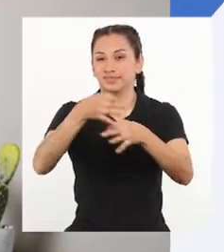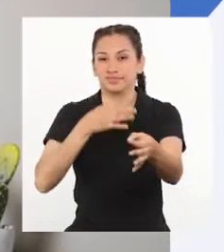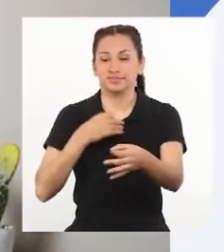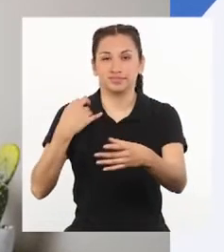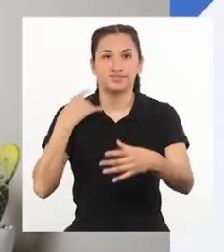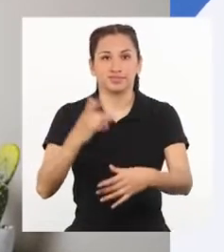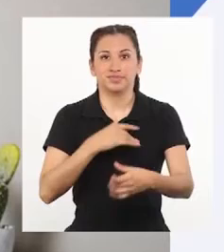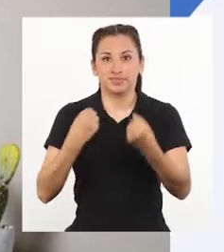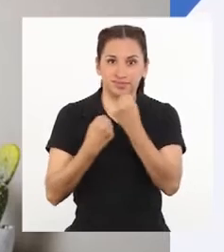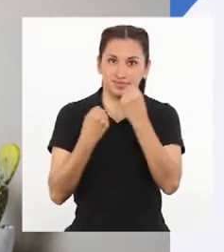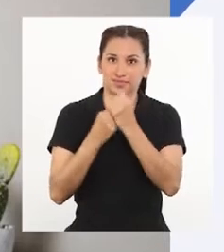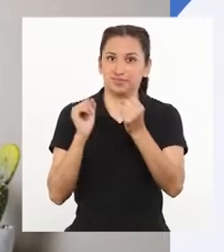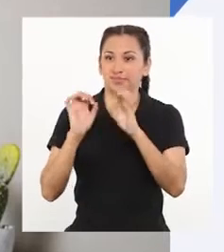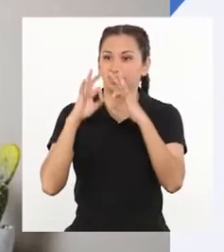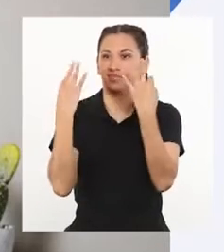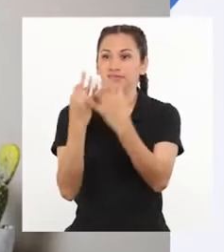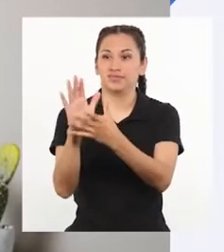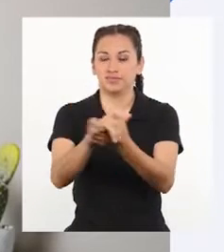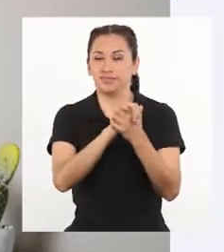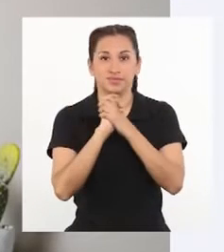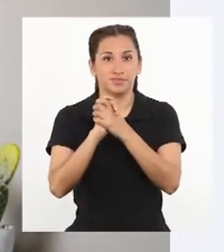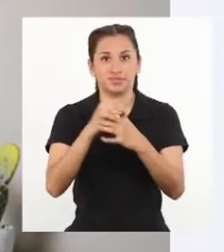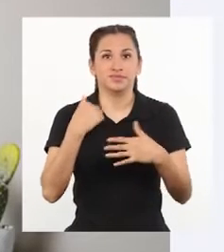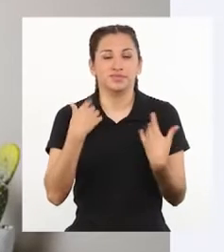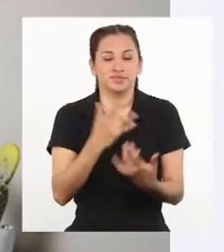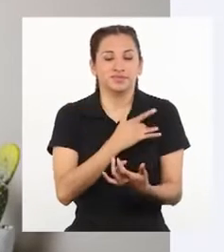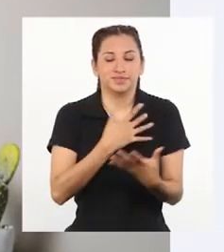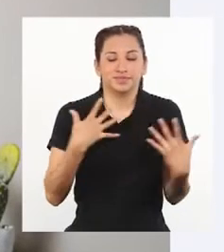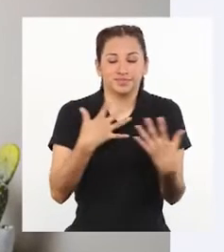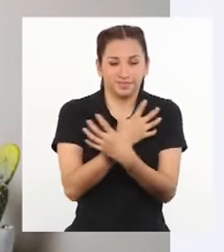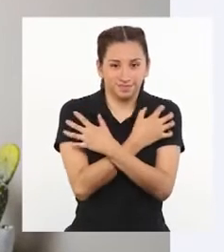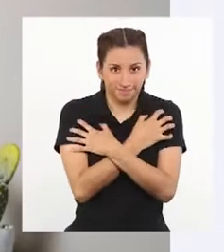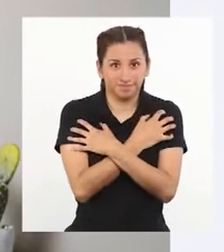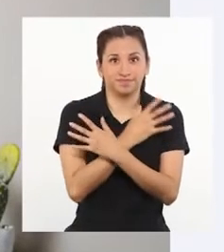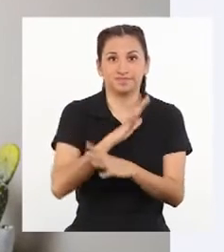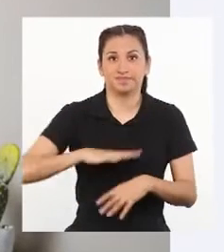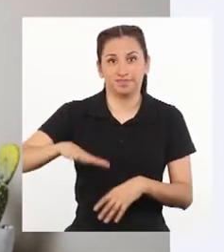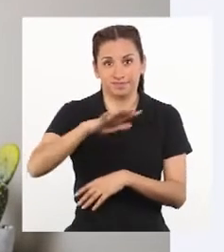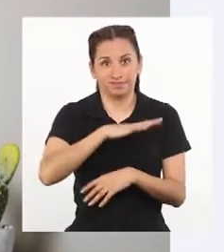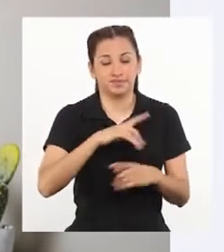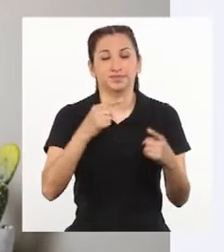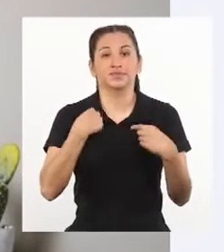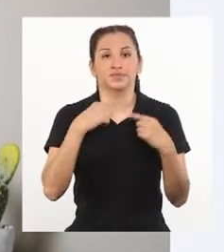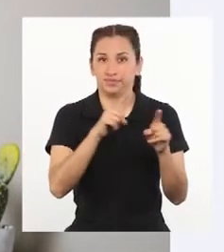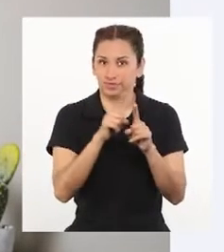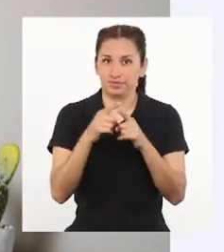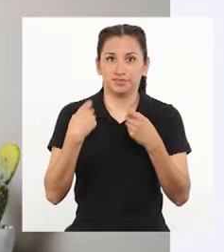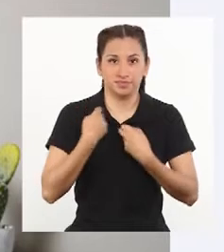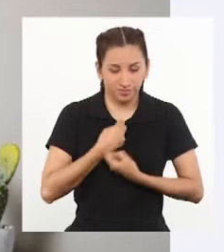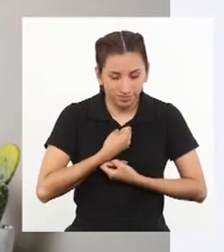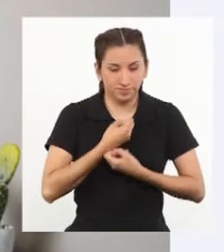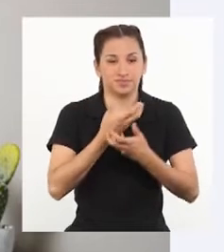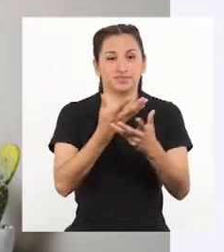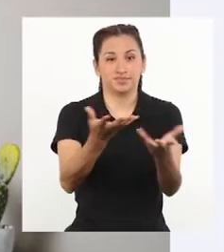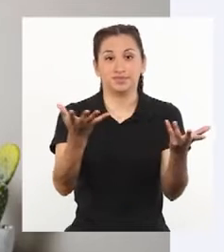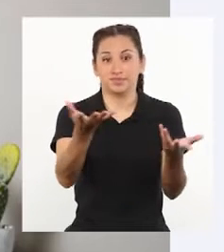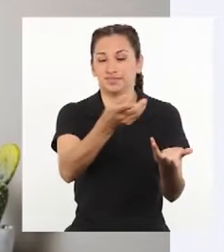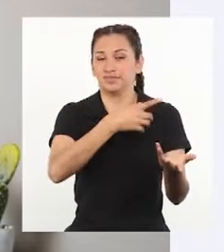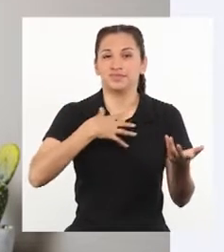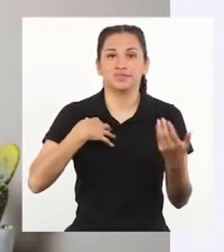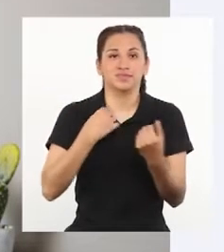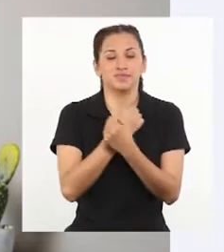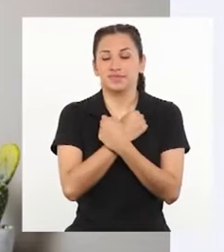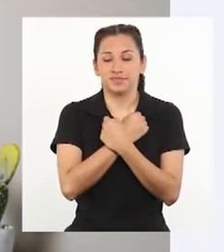poder vincularme con mi familia, con mis amigos de una manera donde yo siento que me siento acogida por ellos. Y que yo también les doy a ellos de